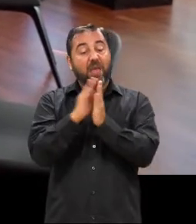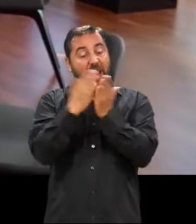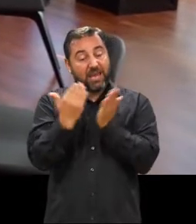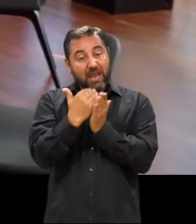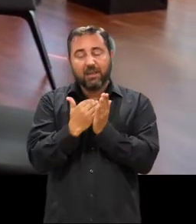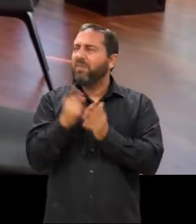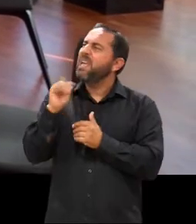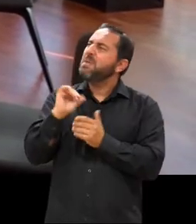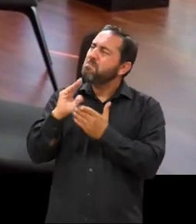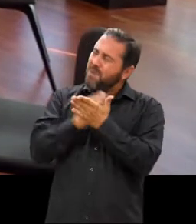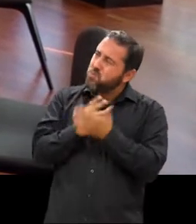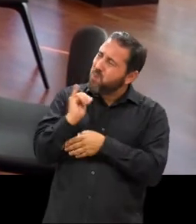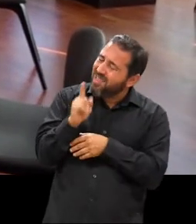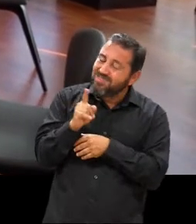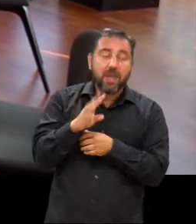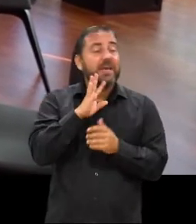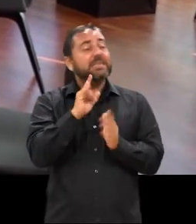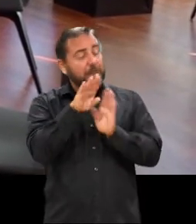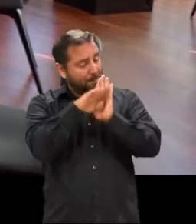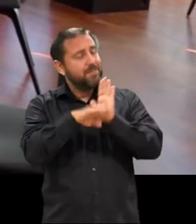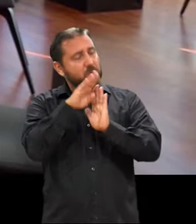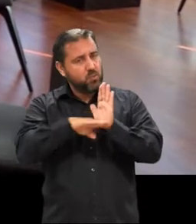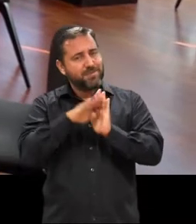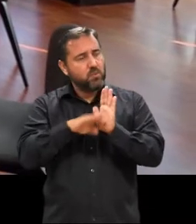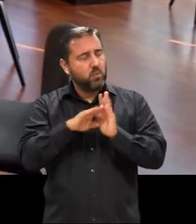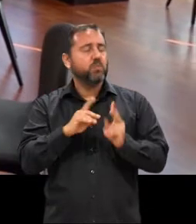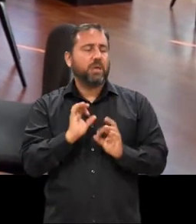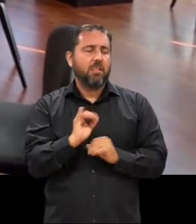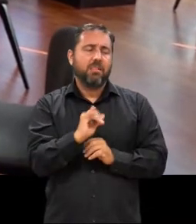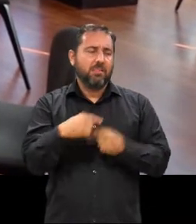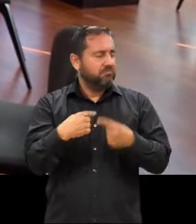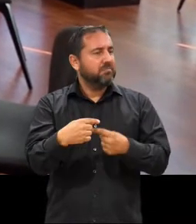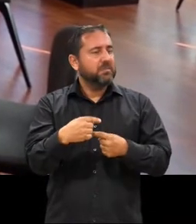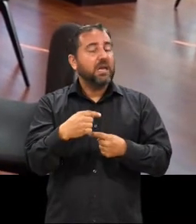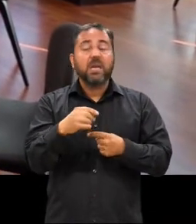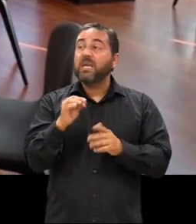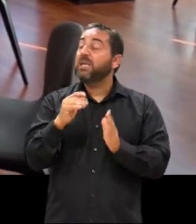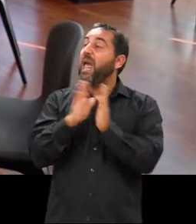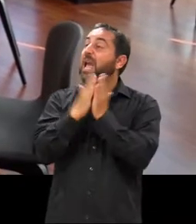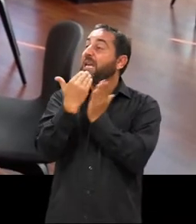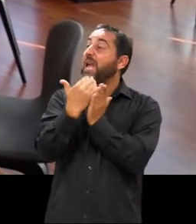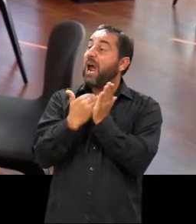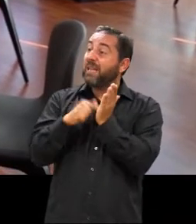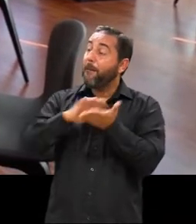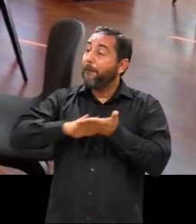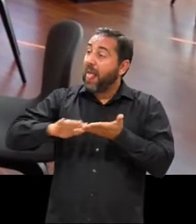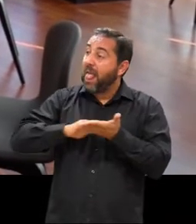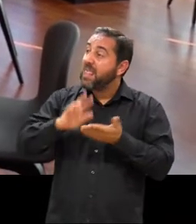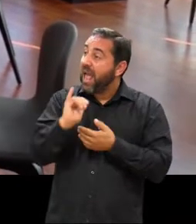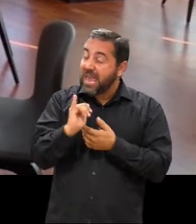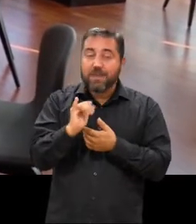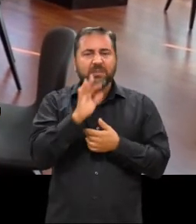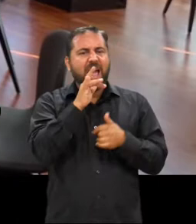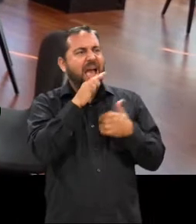La carta... ¿Tenéis menú? Es menú ejecutivo. ¿Y tenéis la carta en